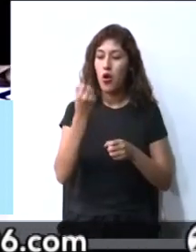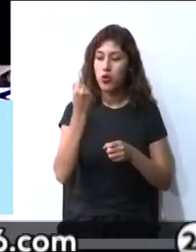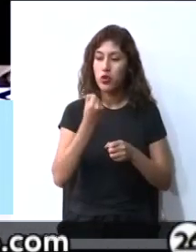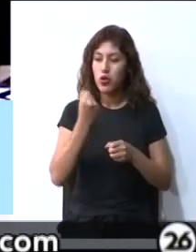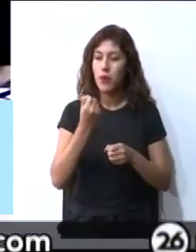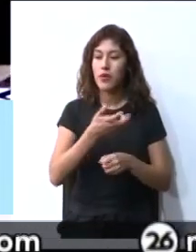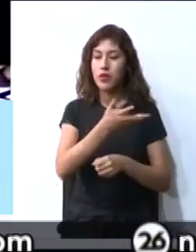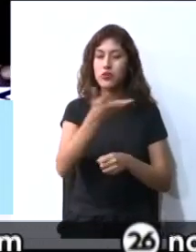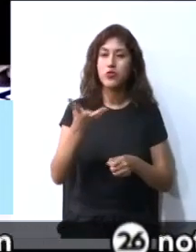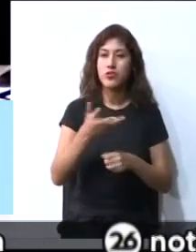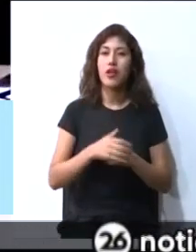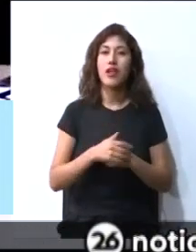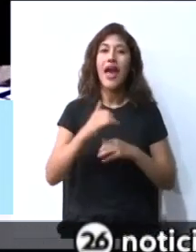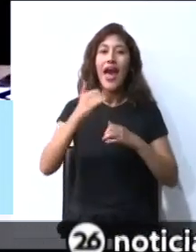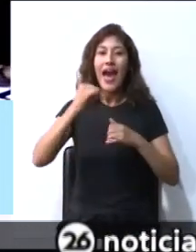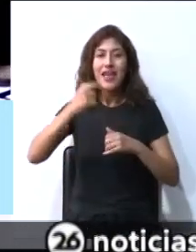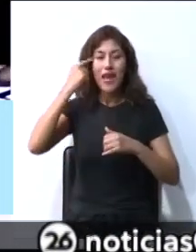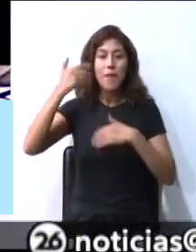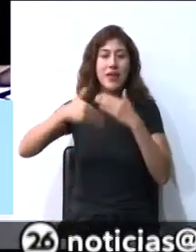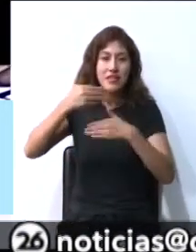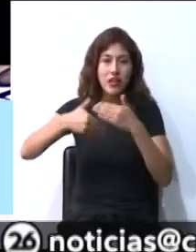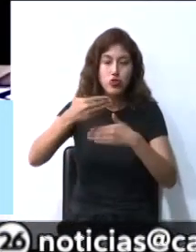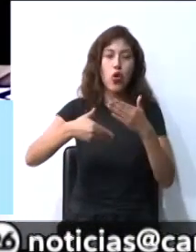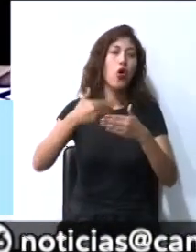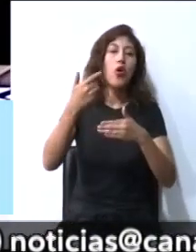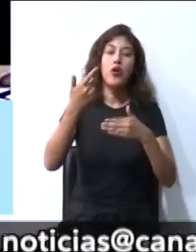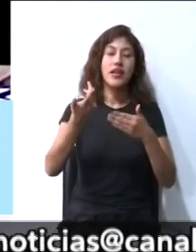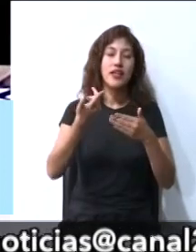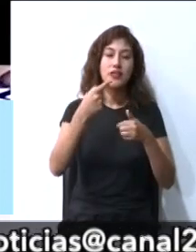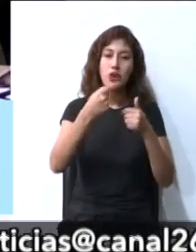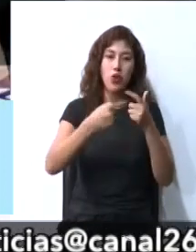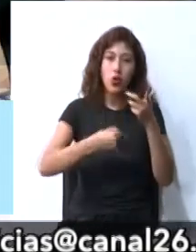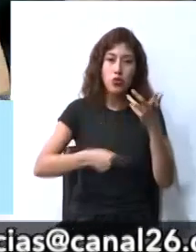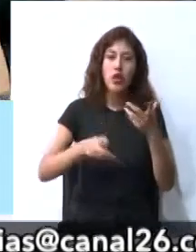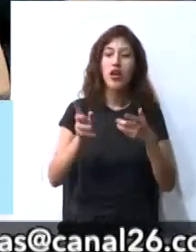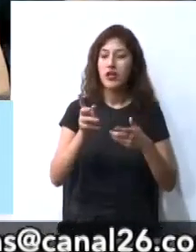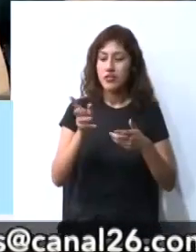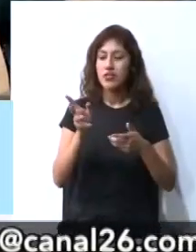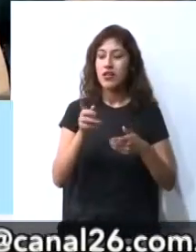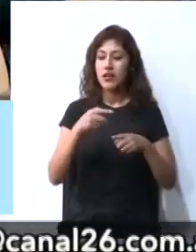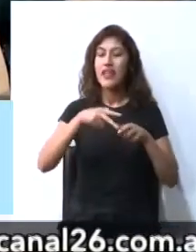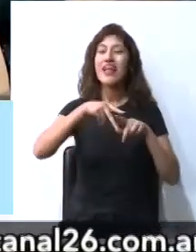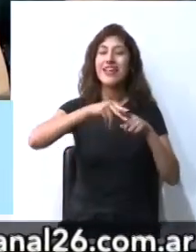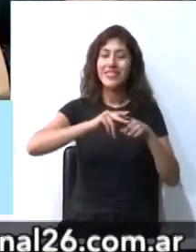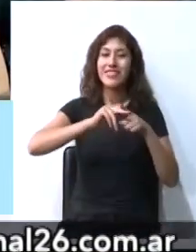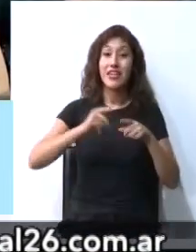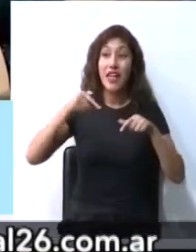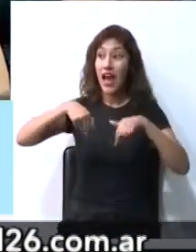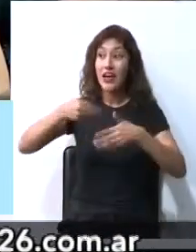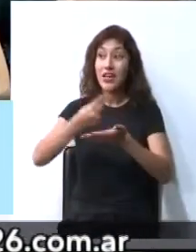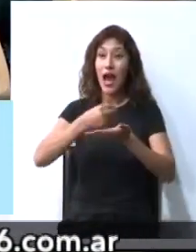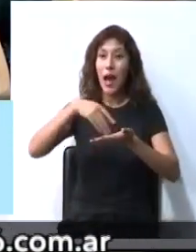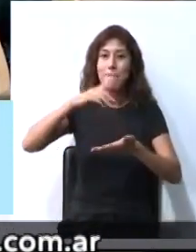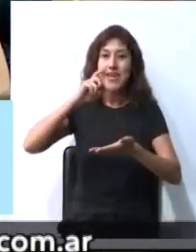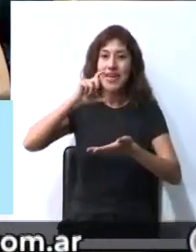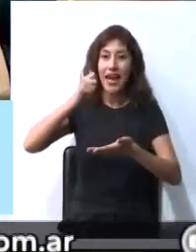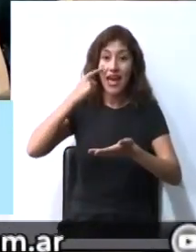talleres, capacitaciones que cambian vidas todos los días. Micaela, que está hoy acá, y su mamá, Rosila, por